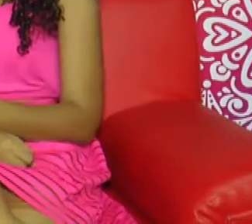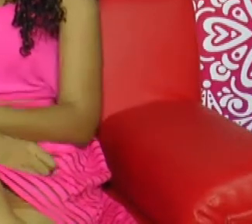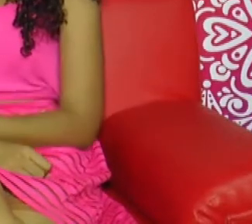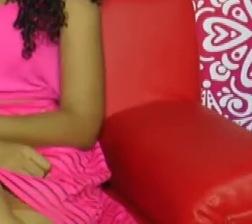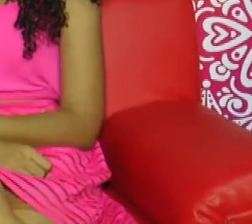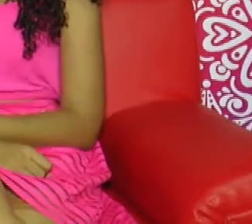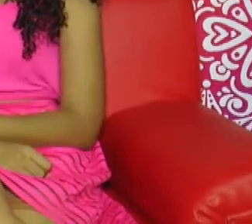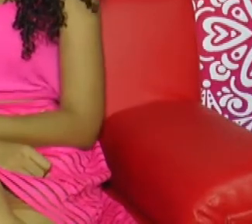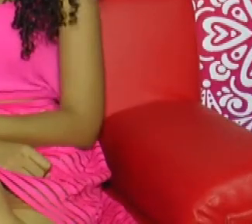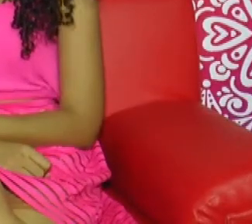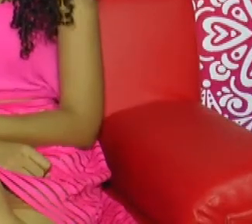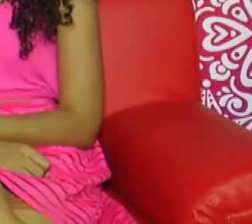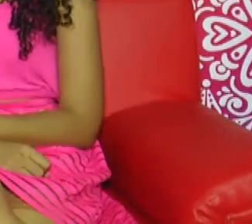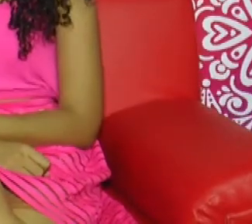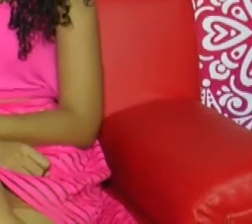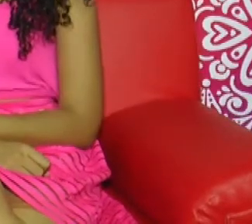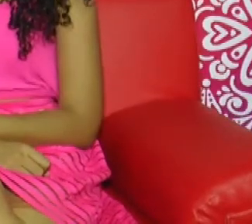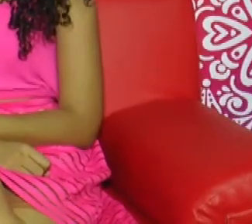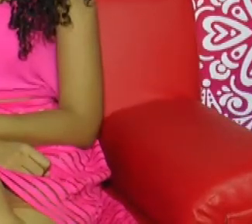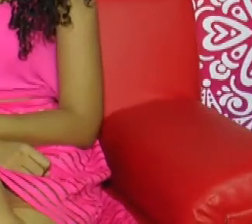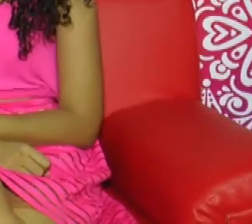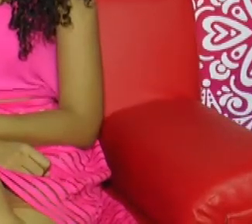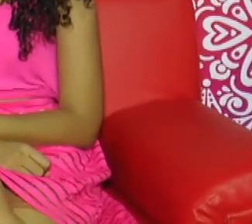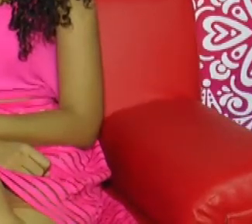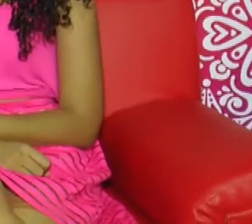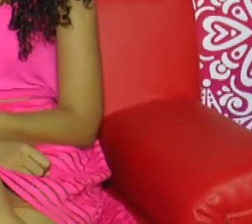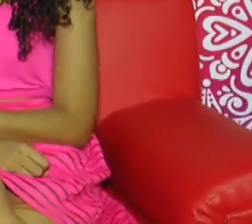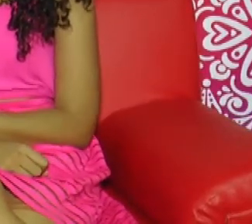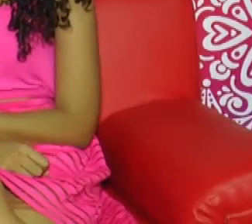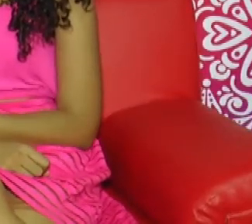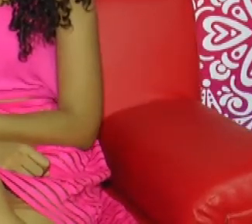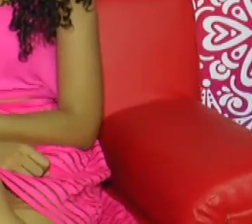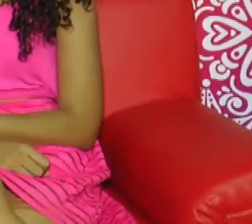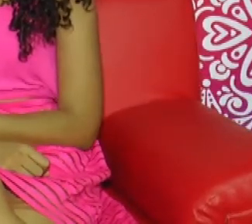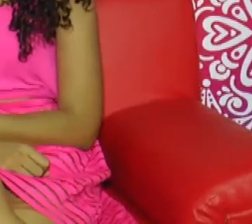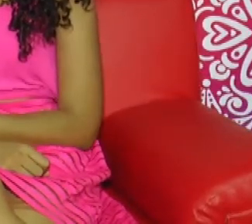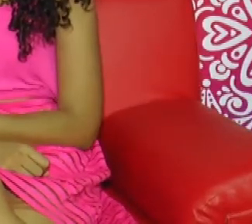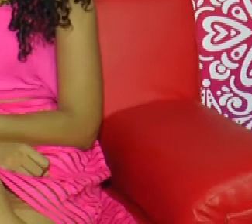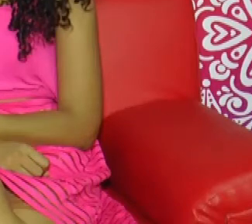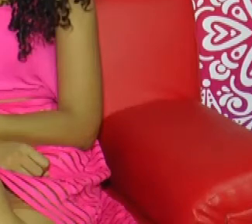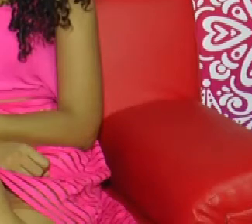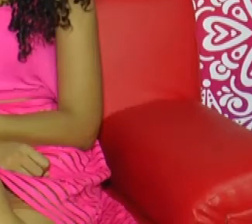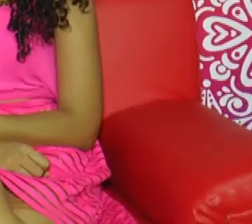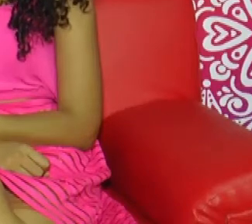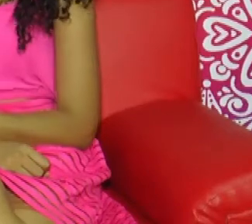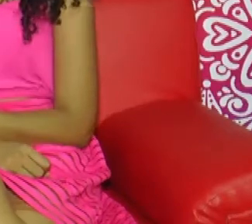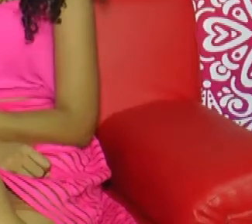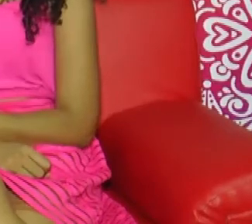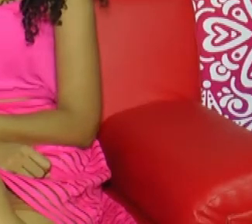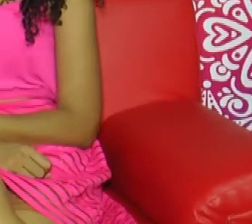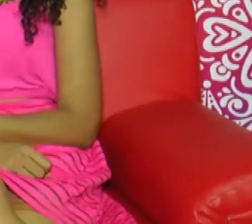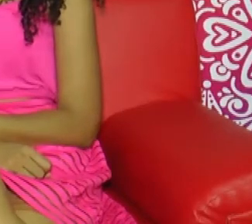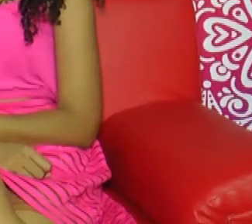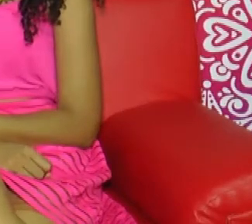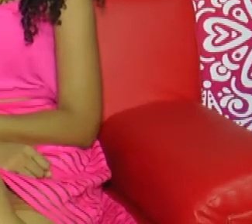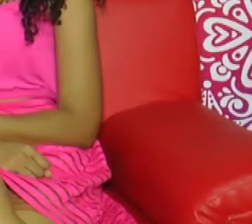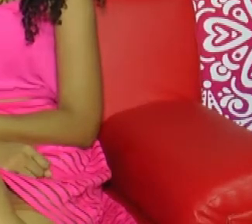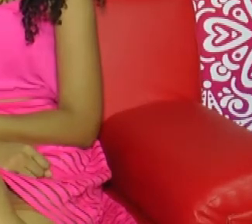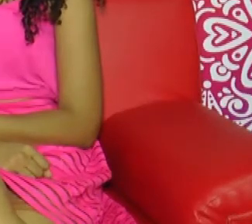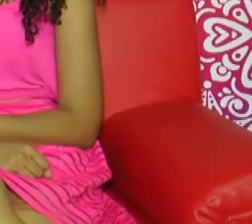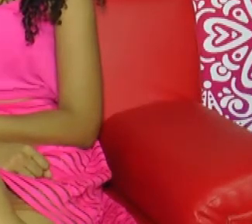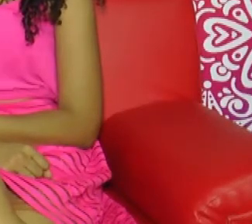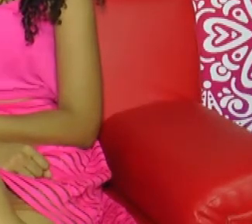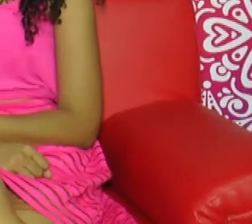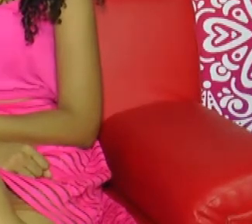yo tengo que contarle que hoy iniciamos con una nueva sección aquí en nuestro programa que se llama Cardio Fitness TV. Ahí estará siempre el